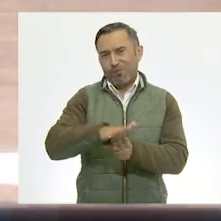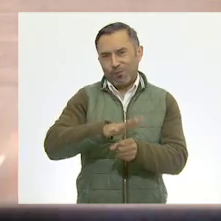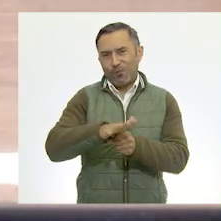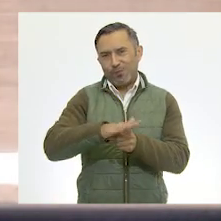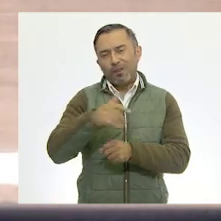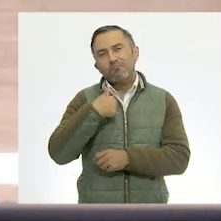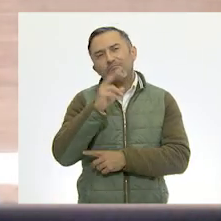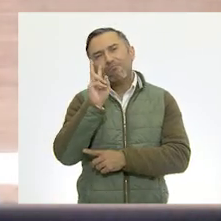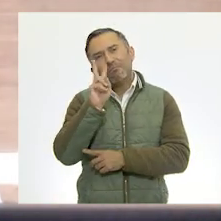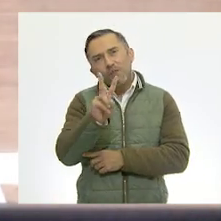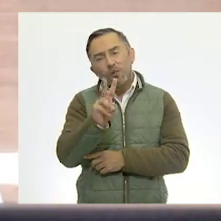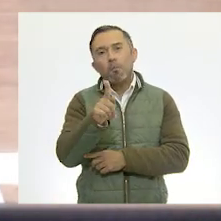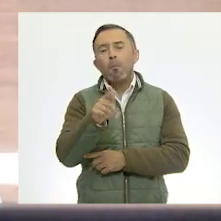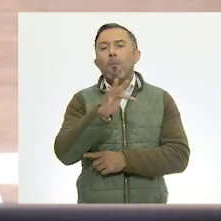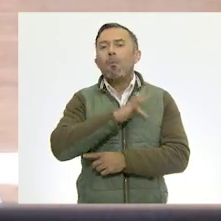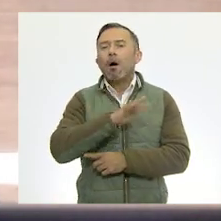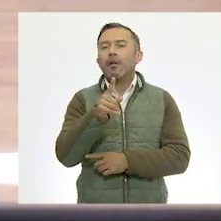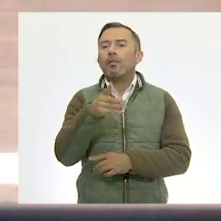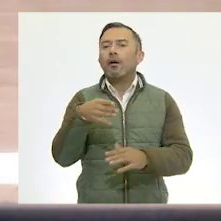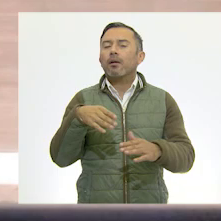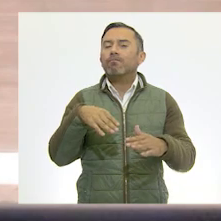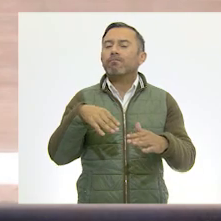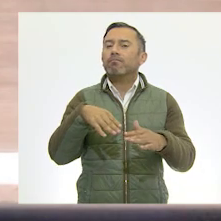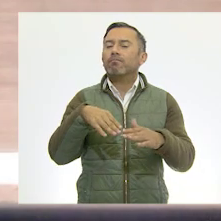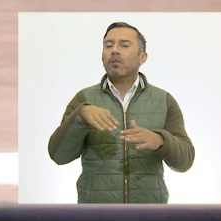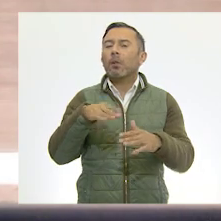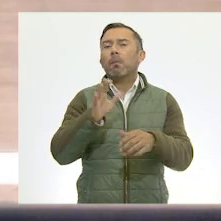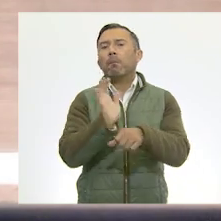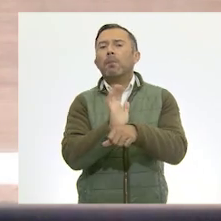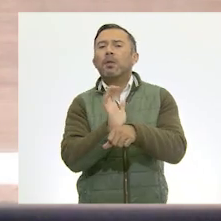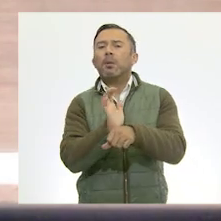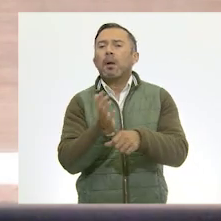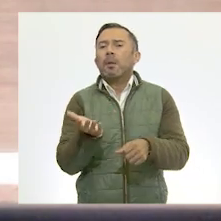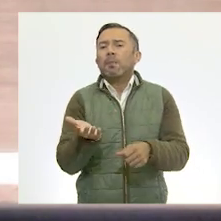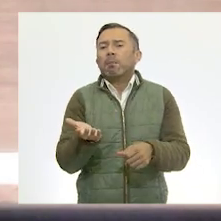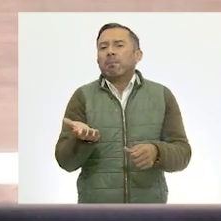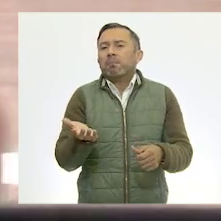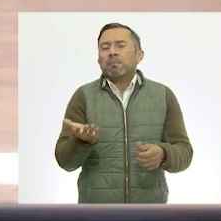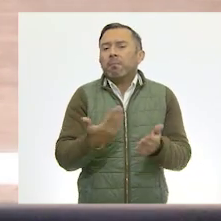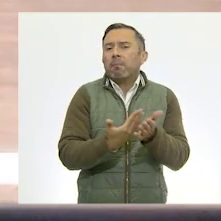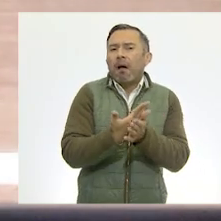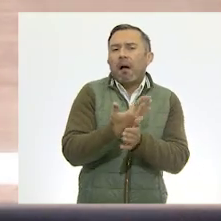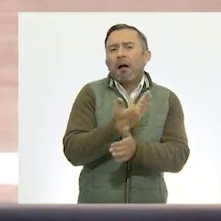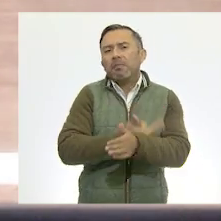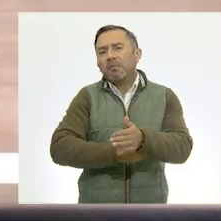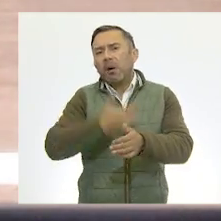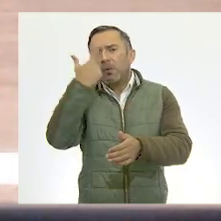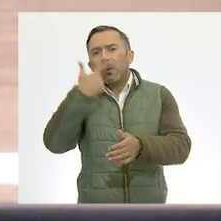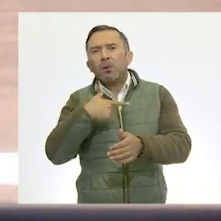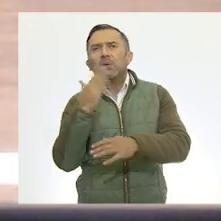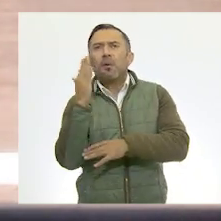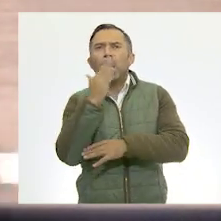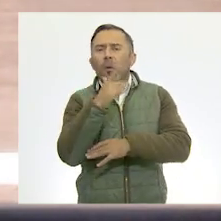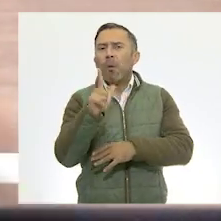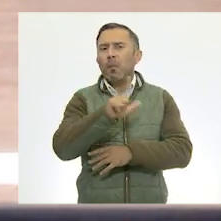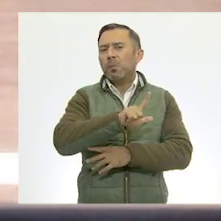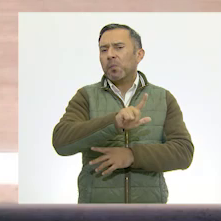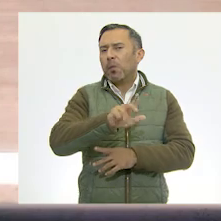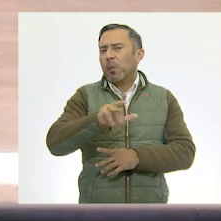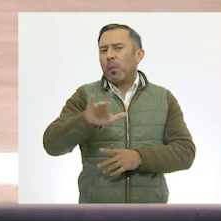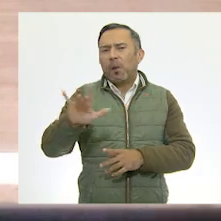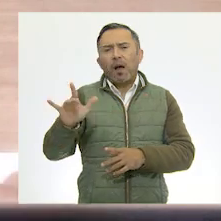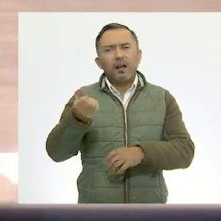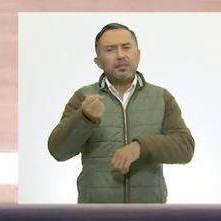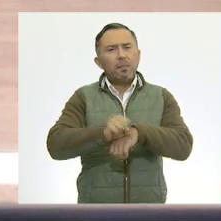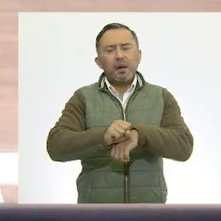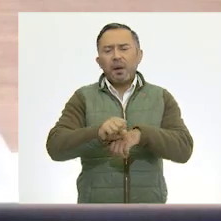menos a poder ver alguna película en algún momento del día o de la semana en alguna de las